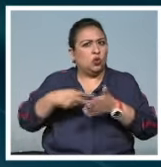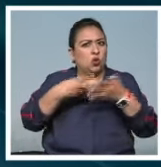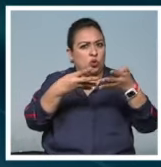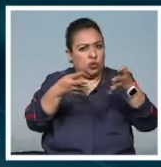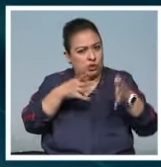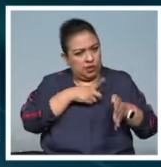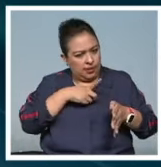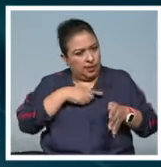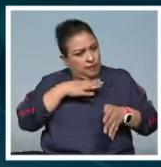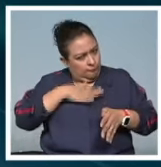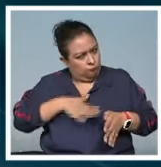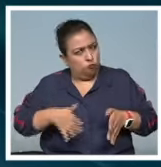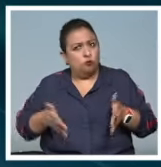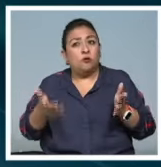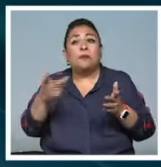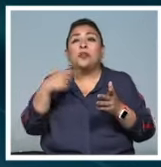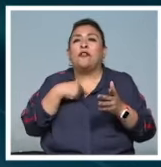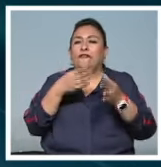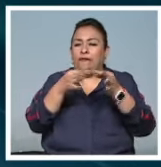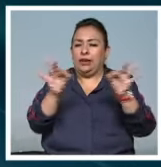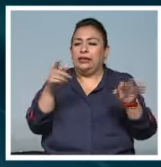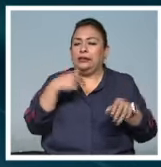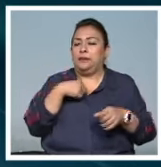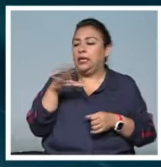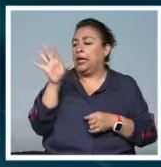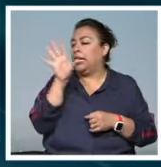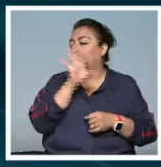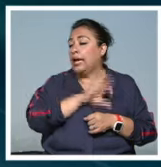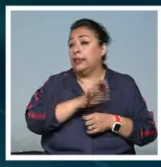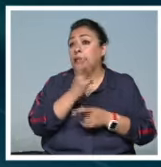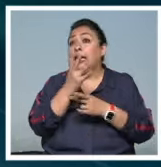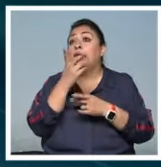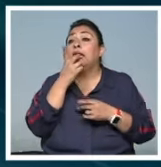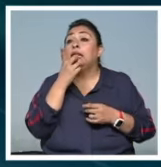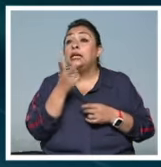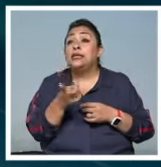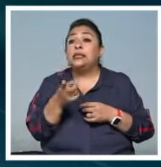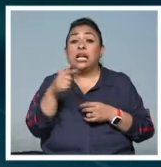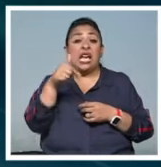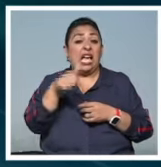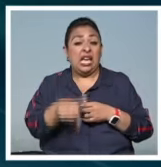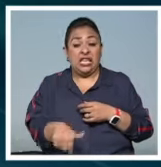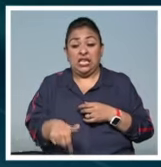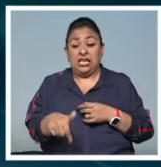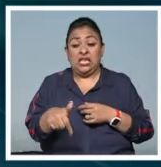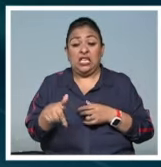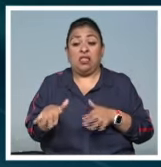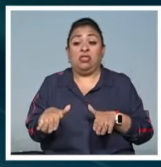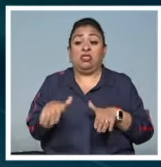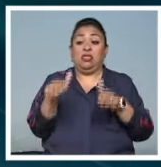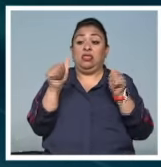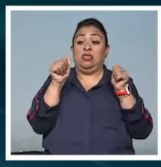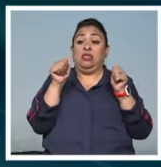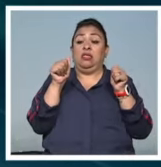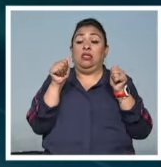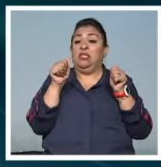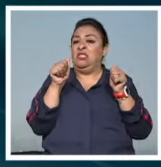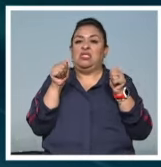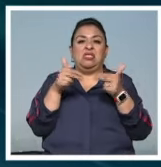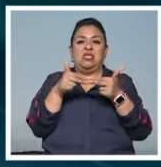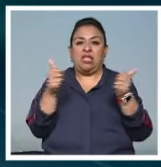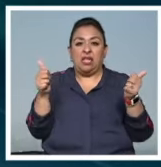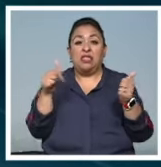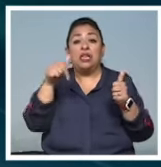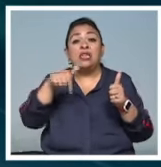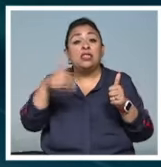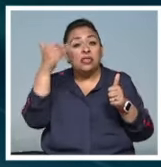ring. Hay una frase que me encanta que dice: aquí nadie se retira por su propio pie. Aquí te